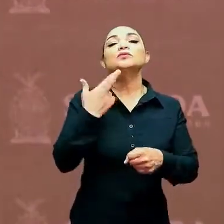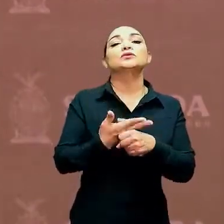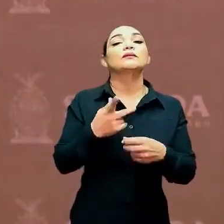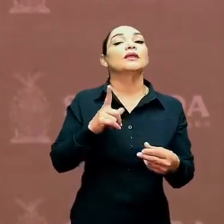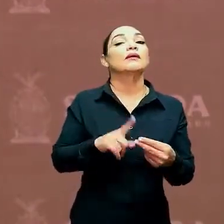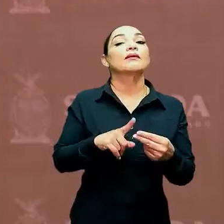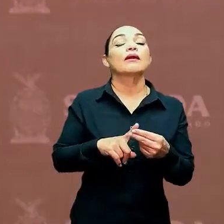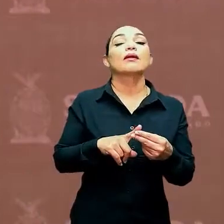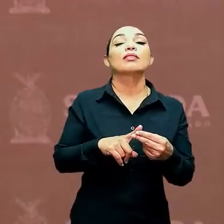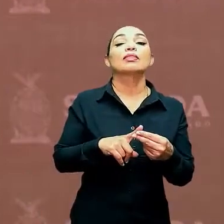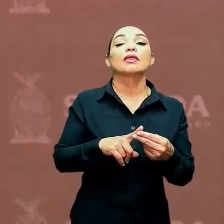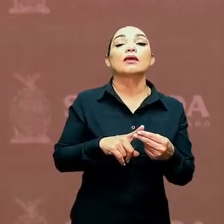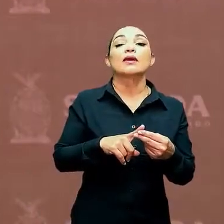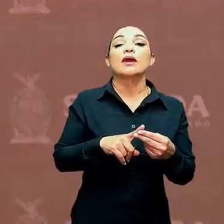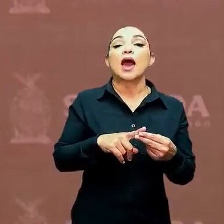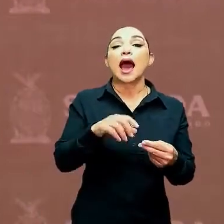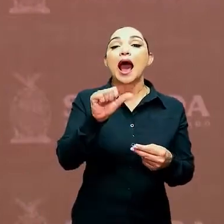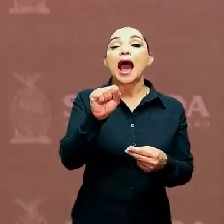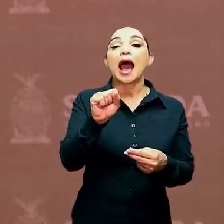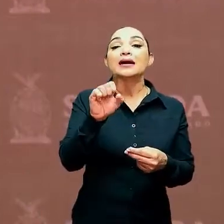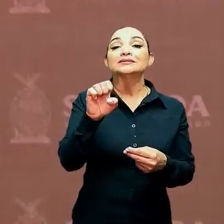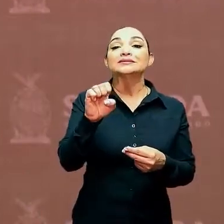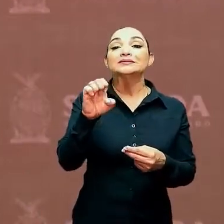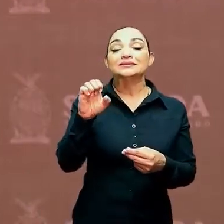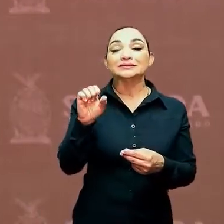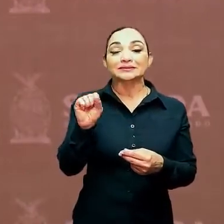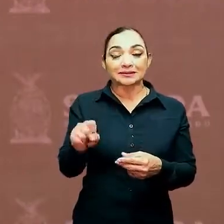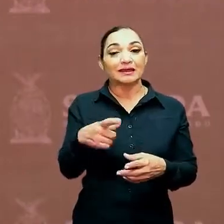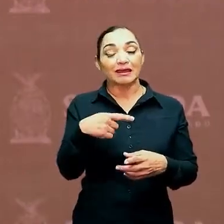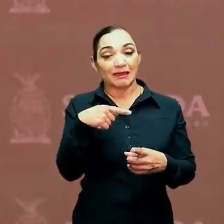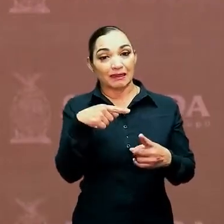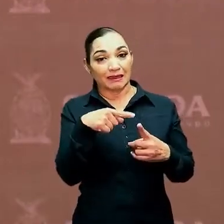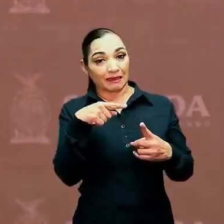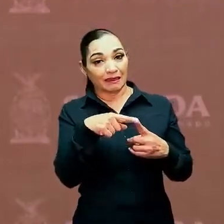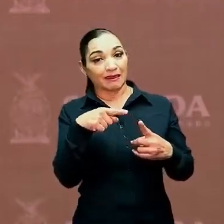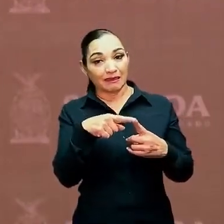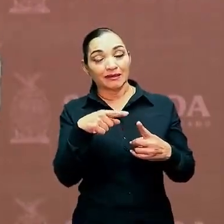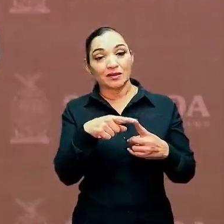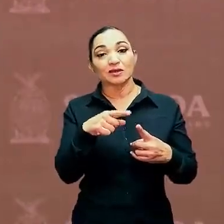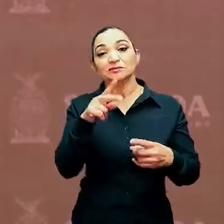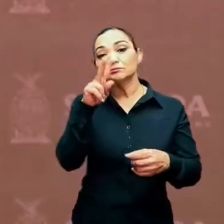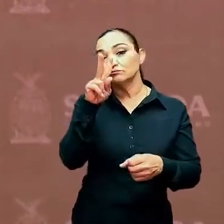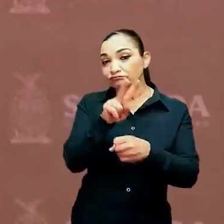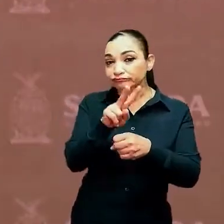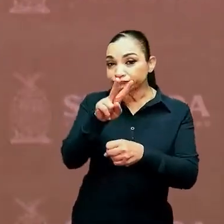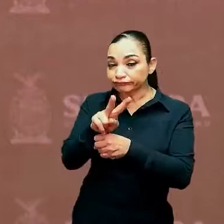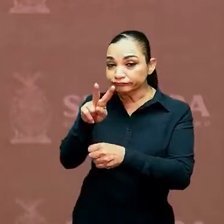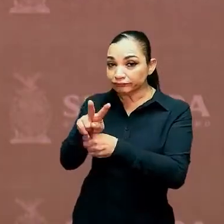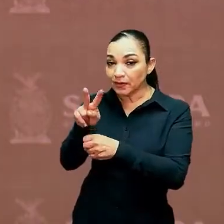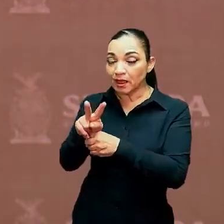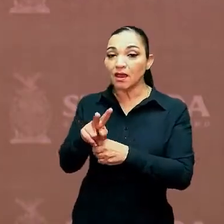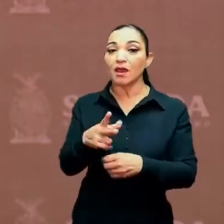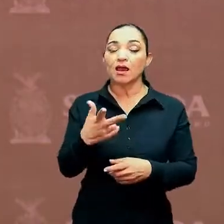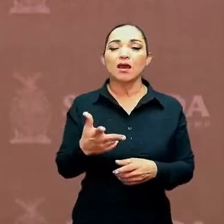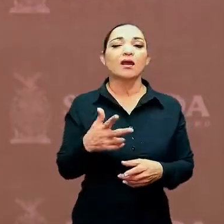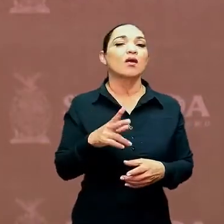Auditoría comunica al Congreso. Antes se pensaba, porque decía el gobernador, cuando yo llegue, decía el candidato a gobernador, cuando yo llegue voy a meter a la